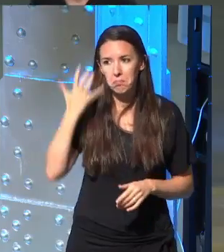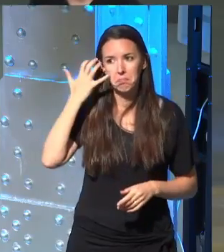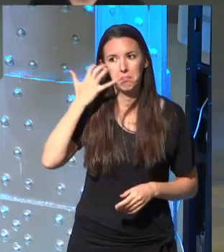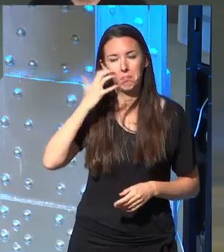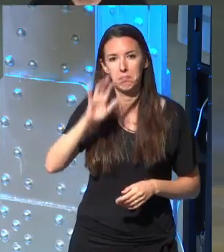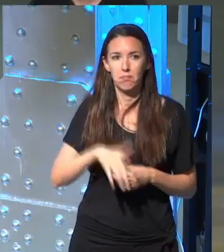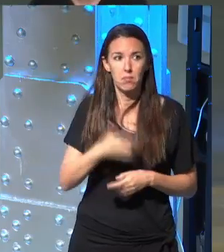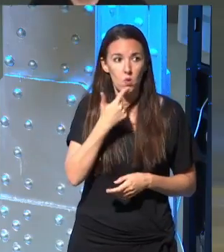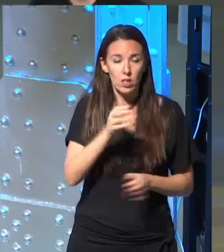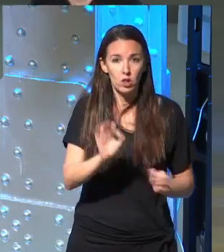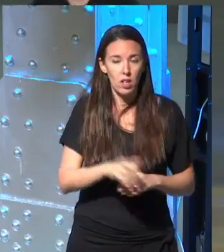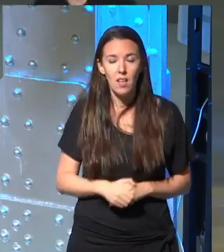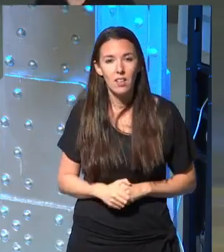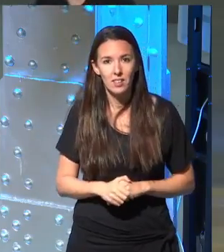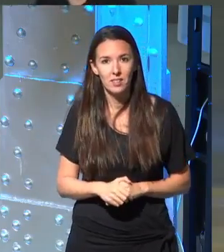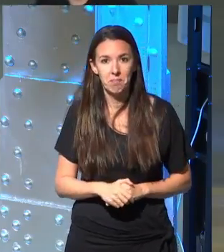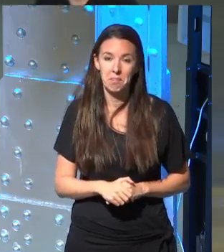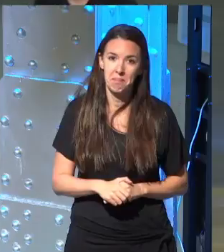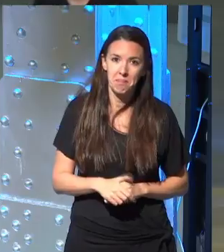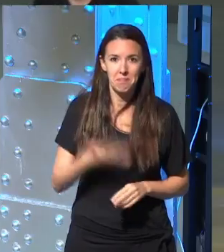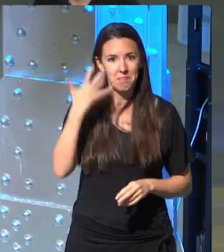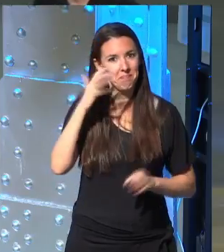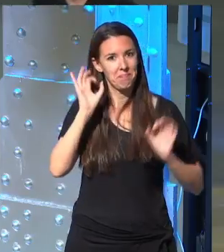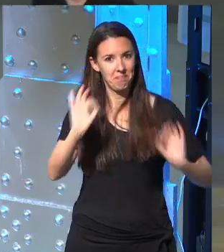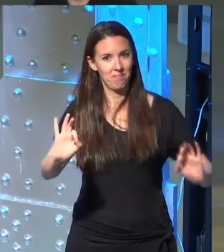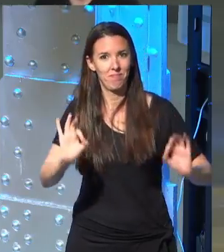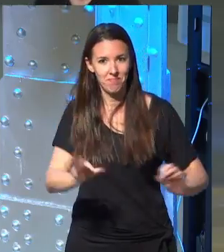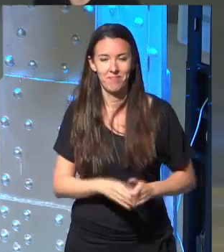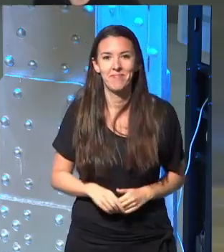dijera nada. No se han pronunciado. Celos.